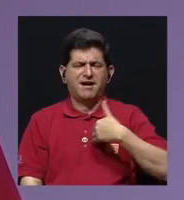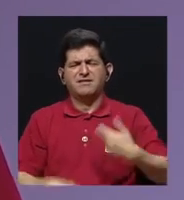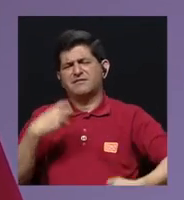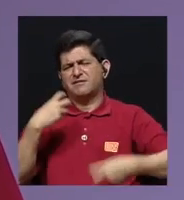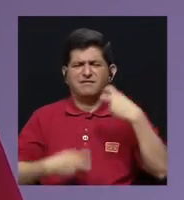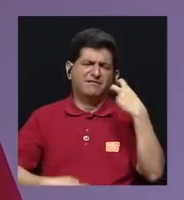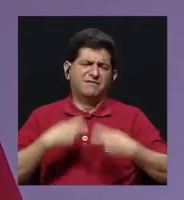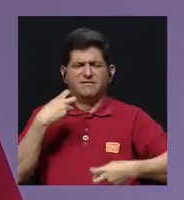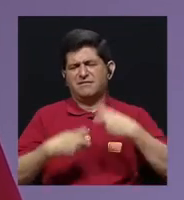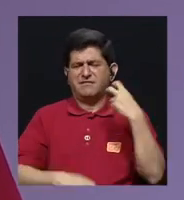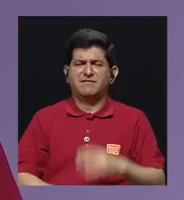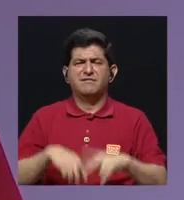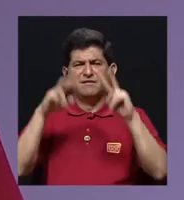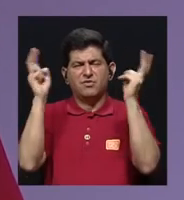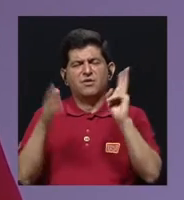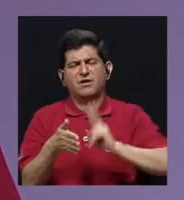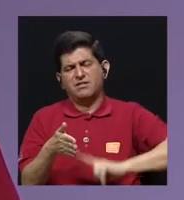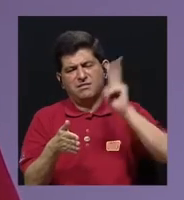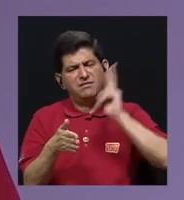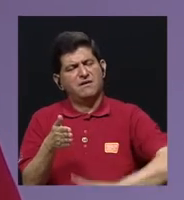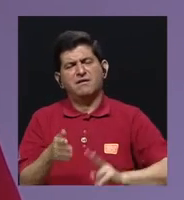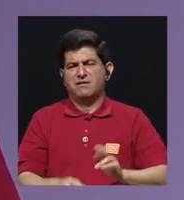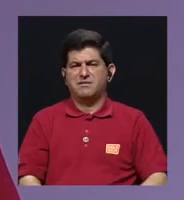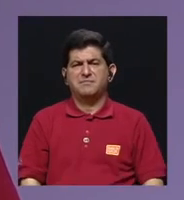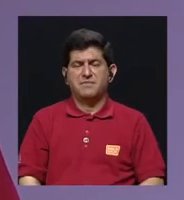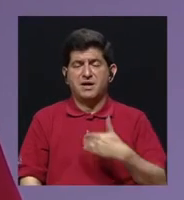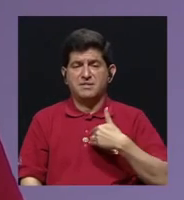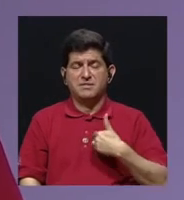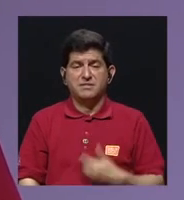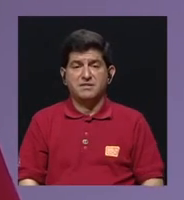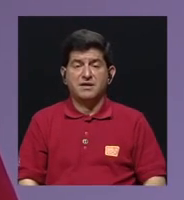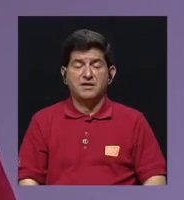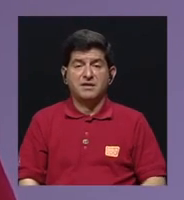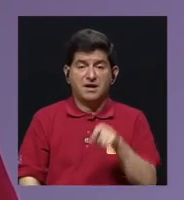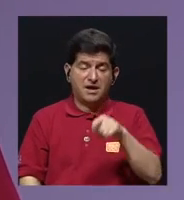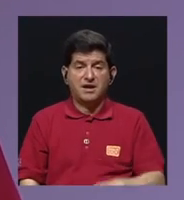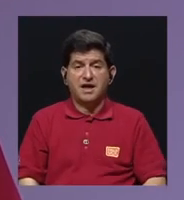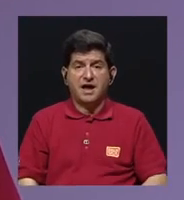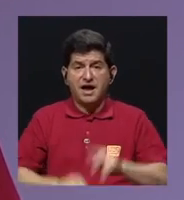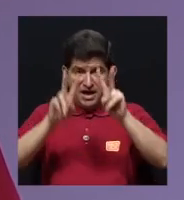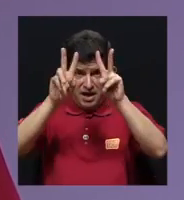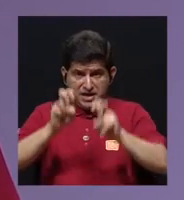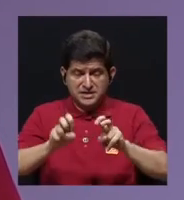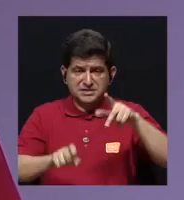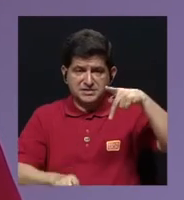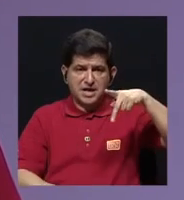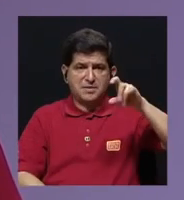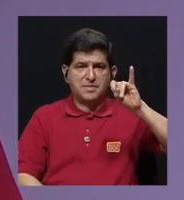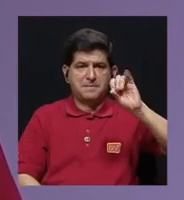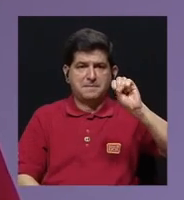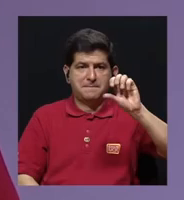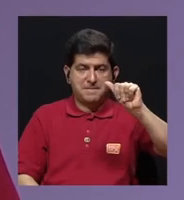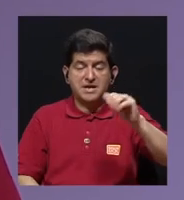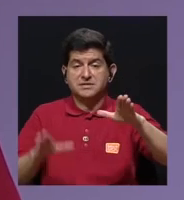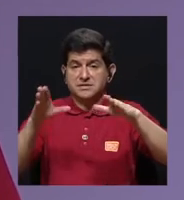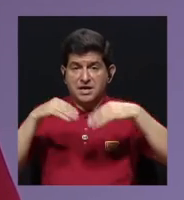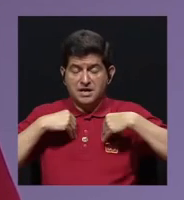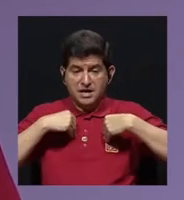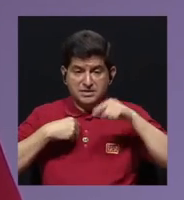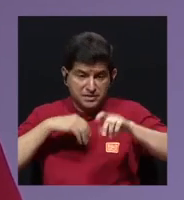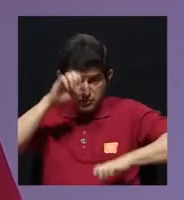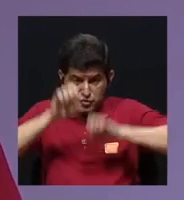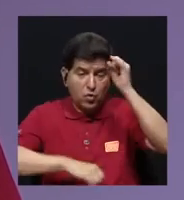con el tema de la lectura. Tenemos las pruebas PISA, a las cuales Costa Rica se sometió a esa